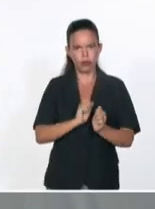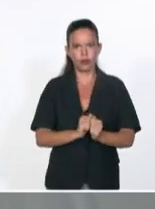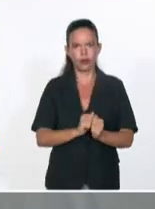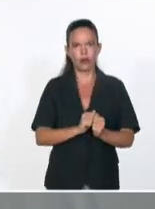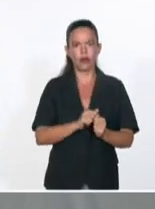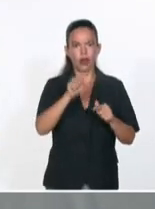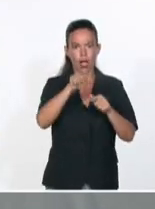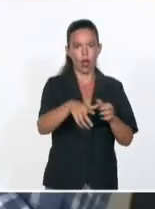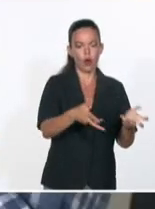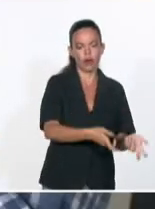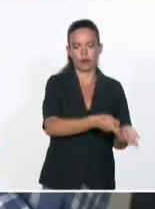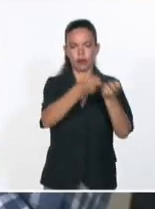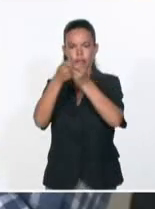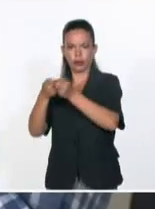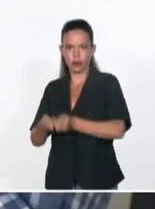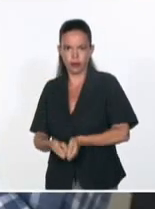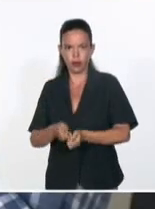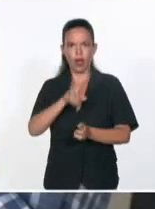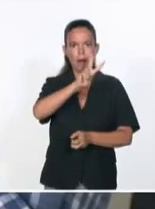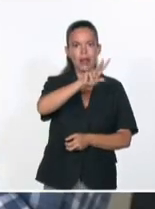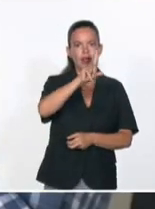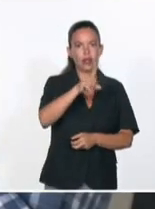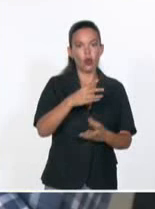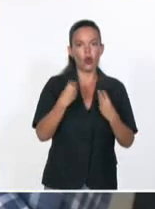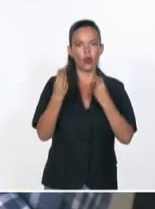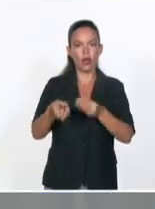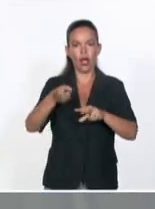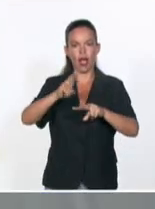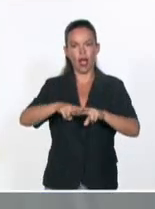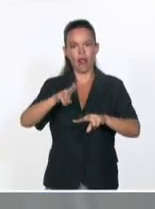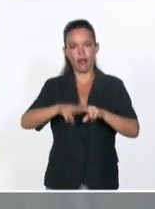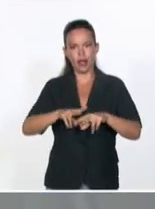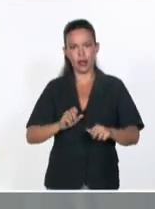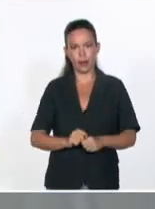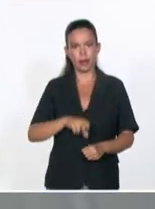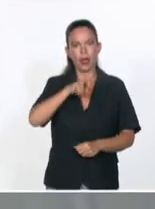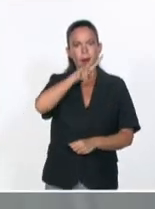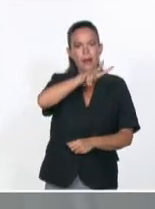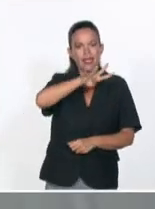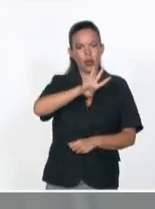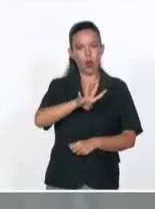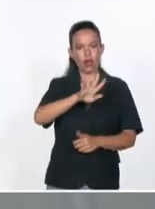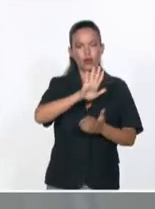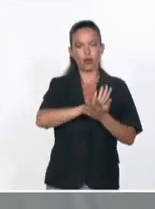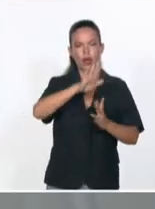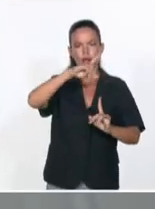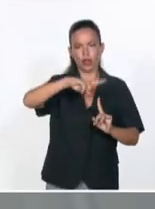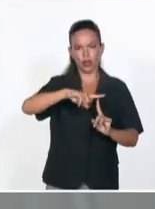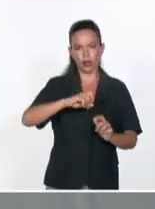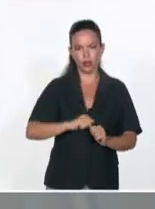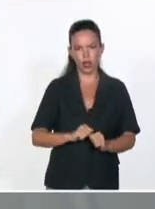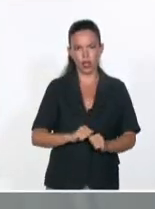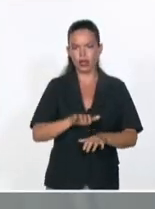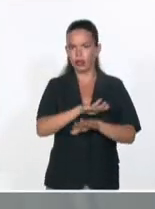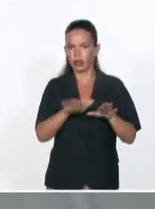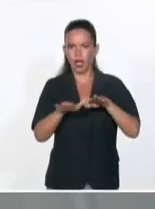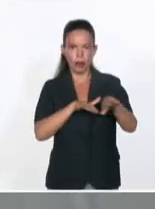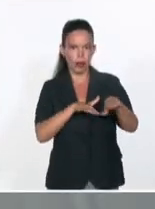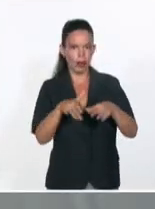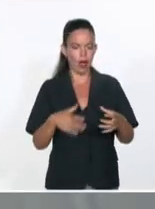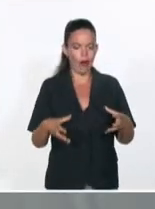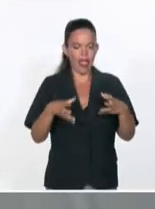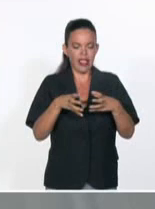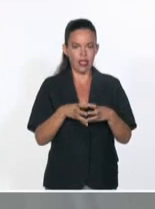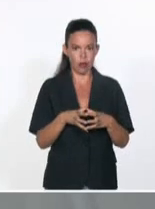Habana y los 4 que vienen para Matanzas, y está todo coordinado para iniciar el montaje de los equipos en las fuentes fundamentales de La